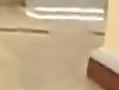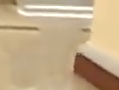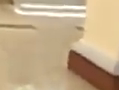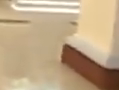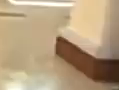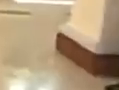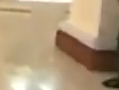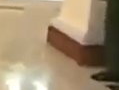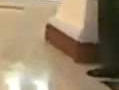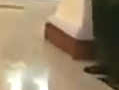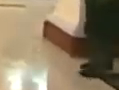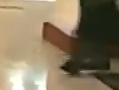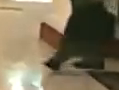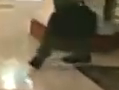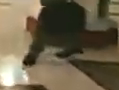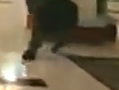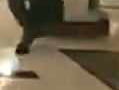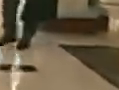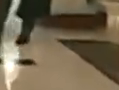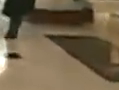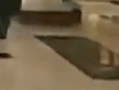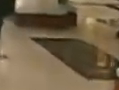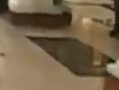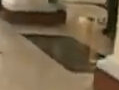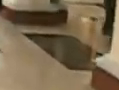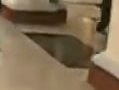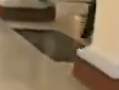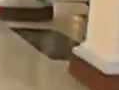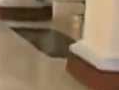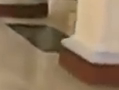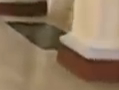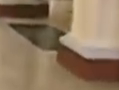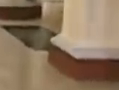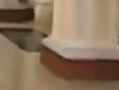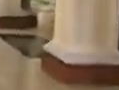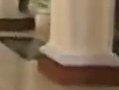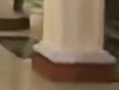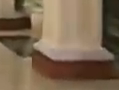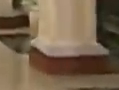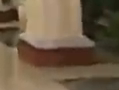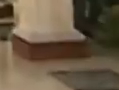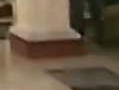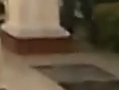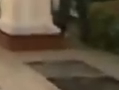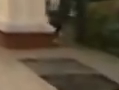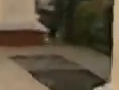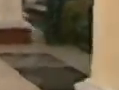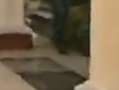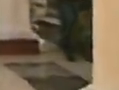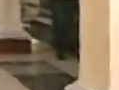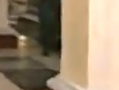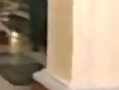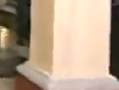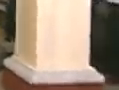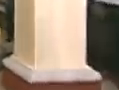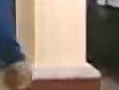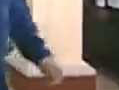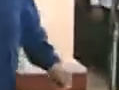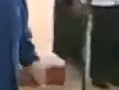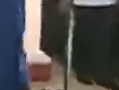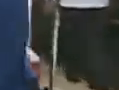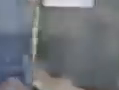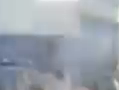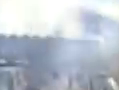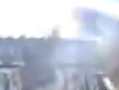de televisión la establecemos desde el Palacio de Miraflores pues a esta hora el presidente constitucional